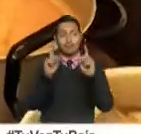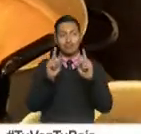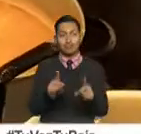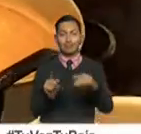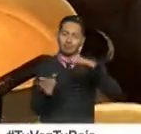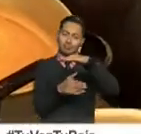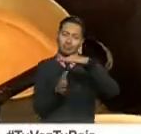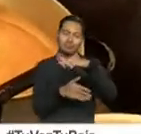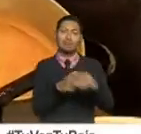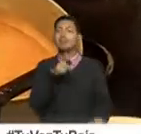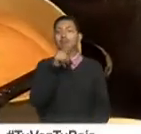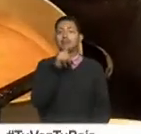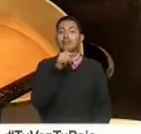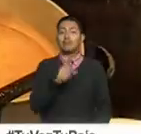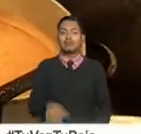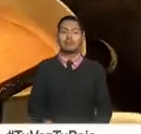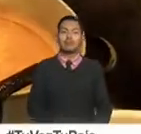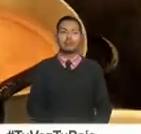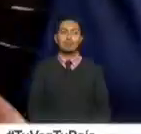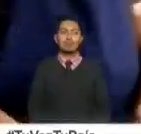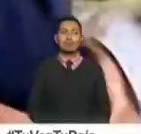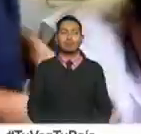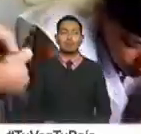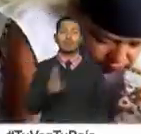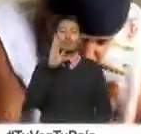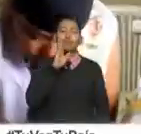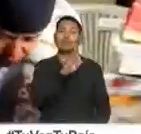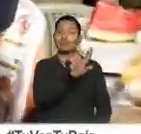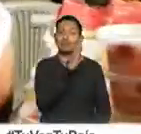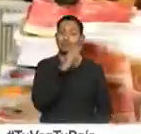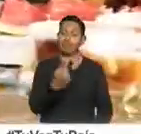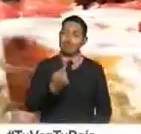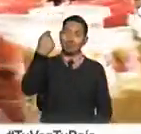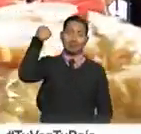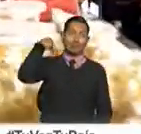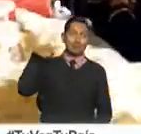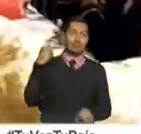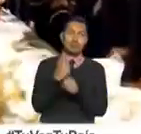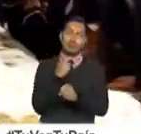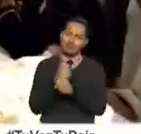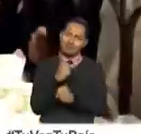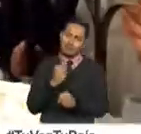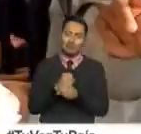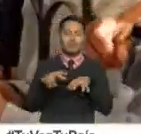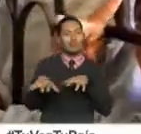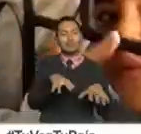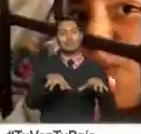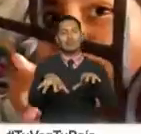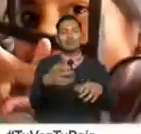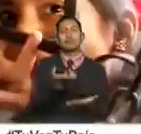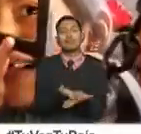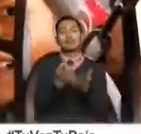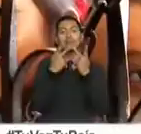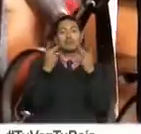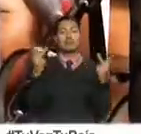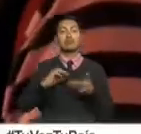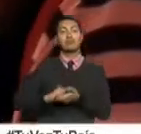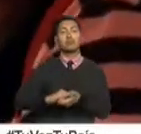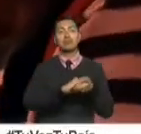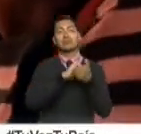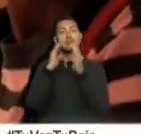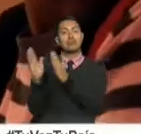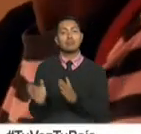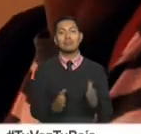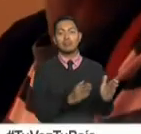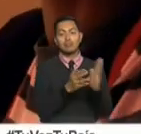¿quién los prepara? Detrás de cada bar están decenas de emprendedores de la economía popular y solidaria que se